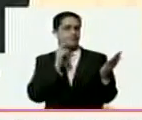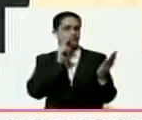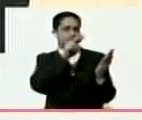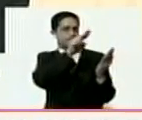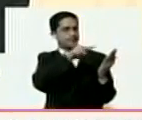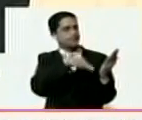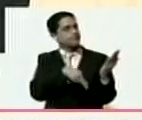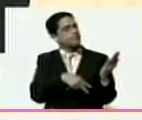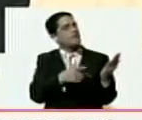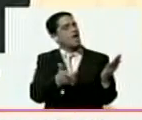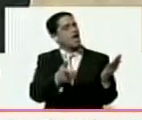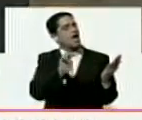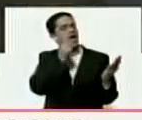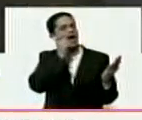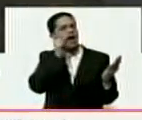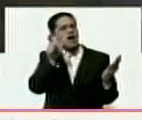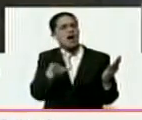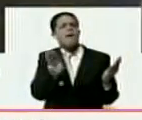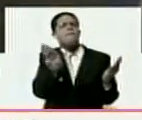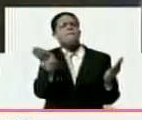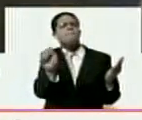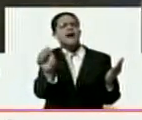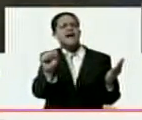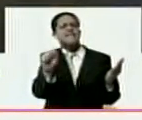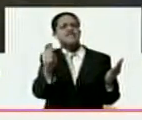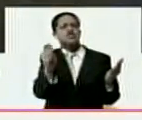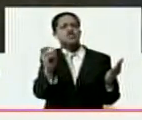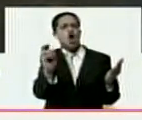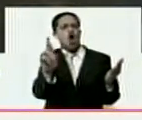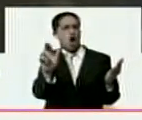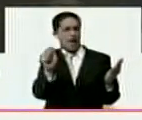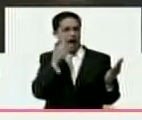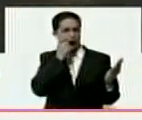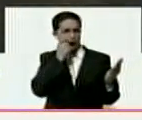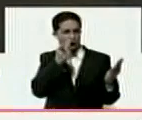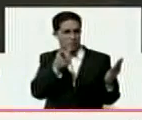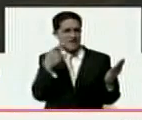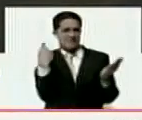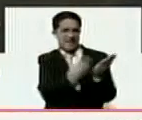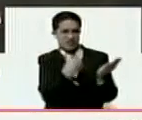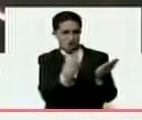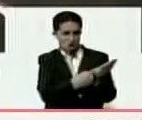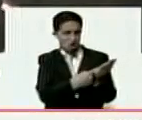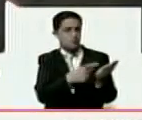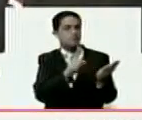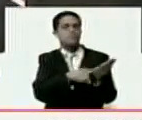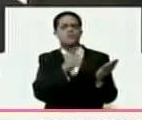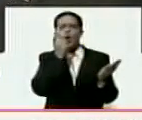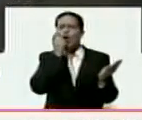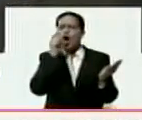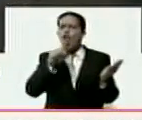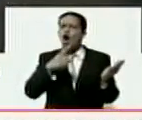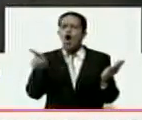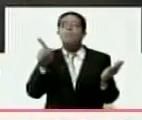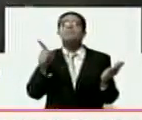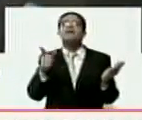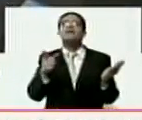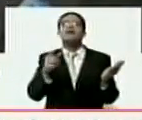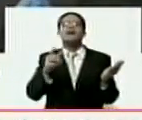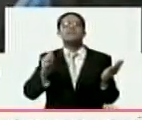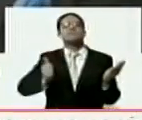del señor Mauricio Pastora, del Departamento del Tesoro, de un señor de inmigración de